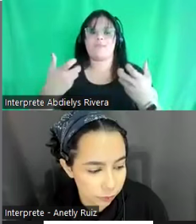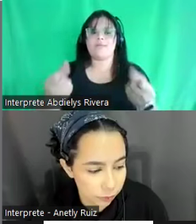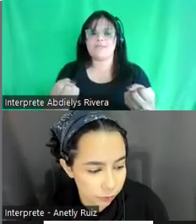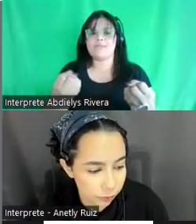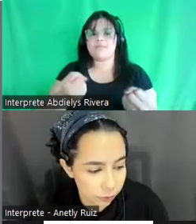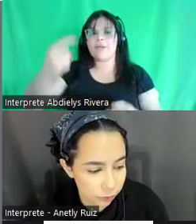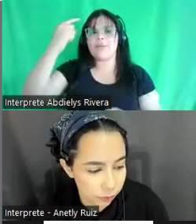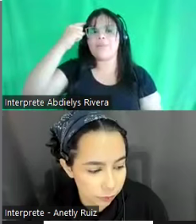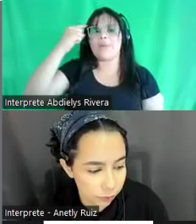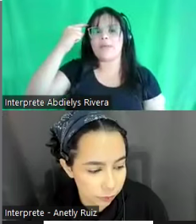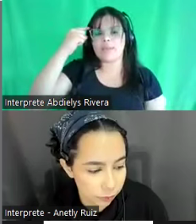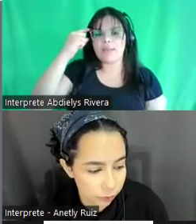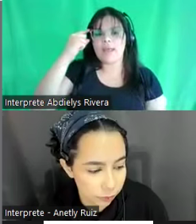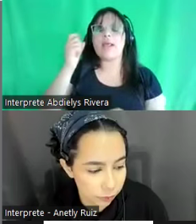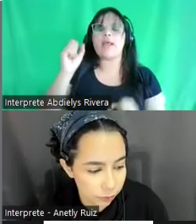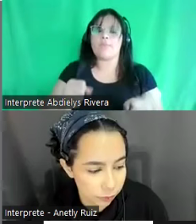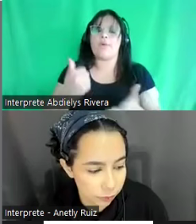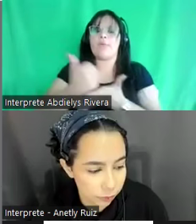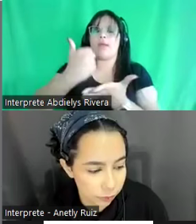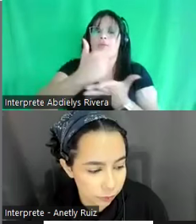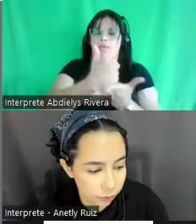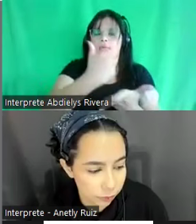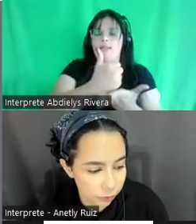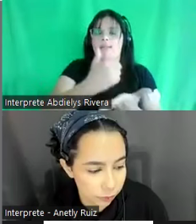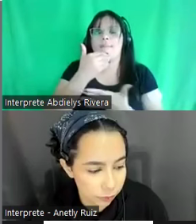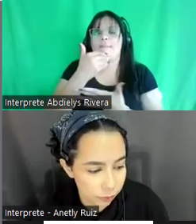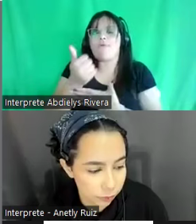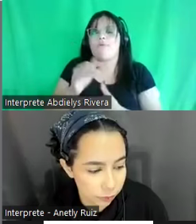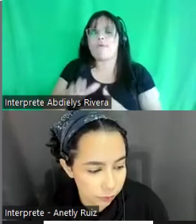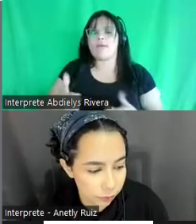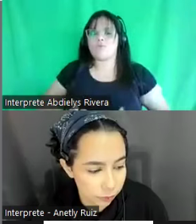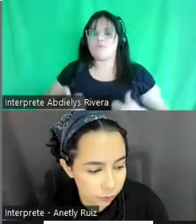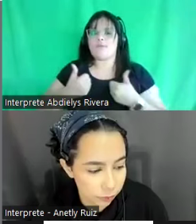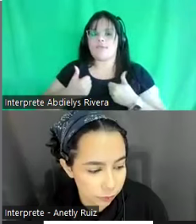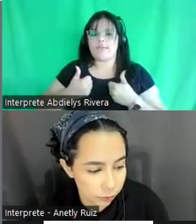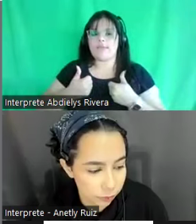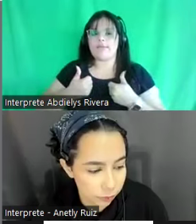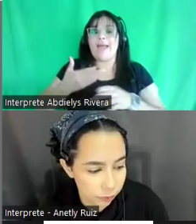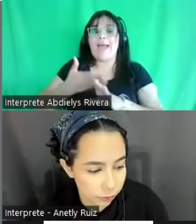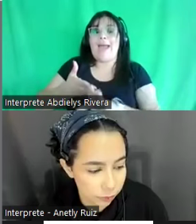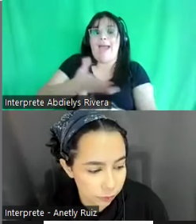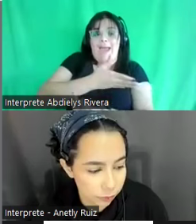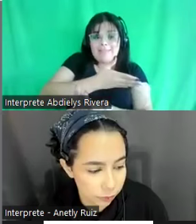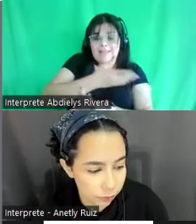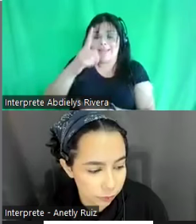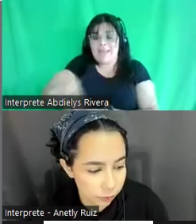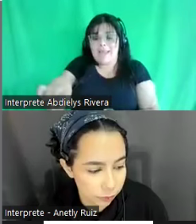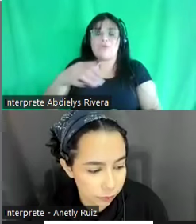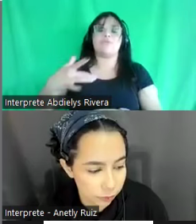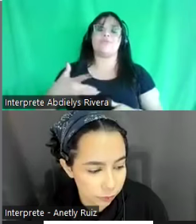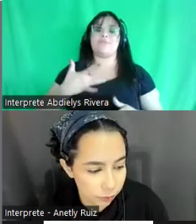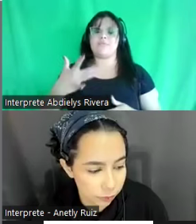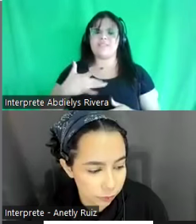pueden ayudarles a mejorar su calidad de vida evitando el riesgo de que puedan sentirse incapaces de mejorar